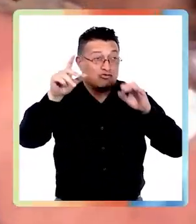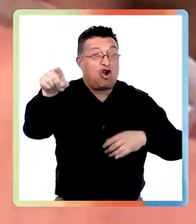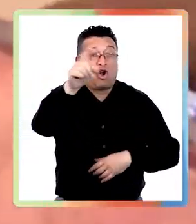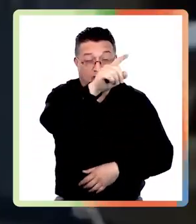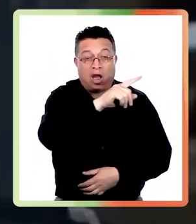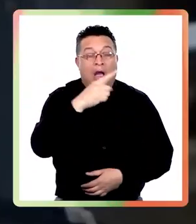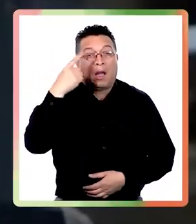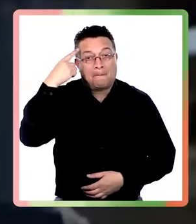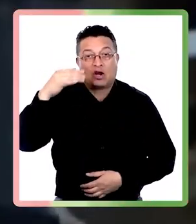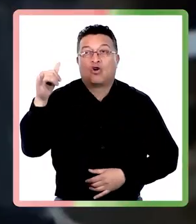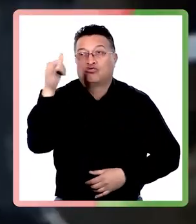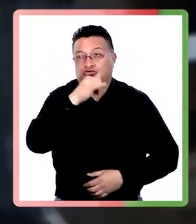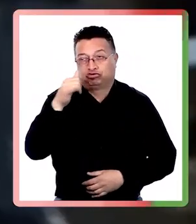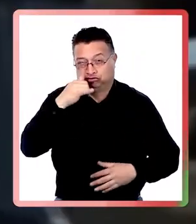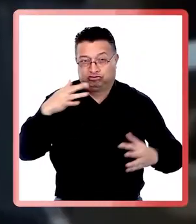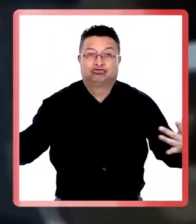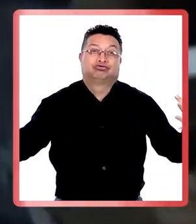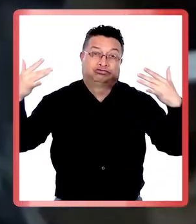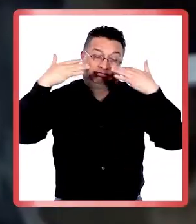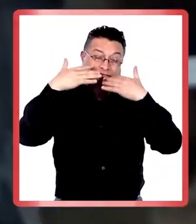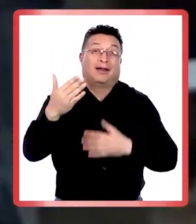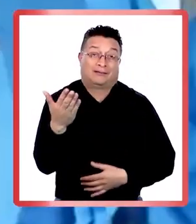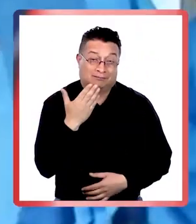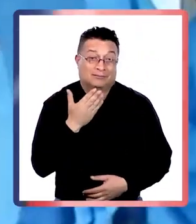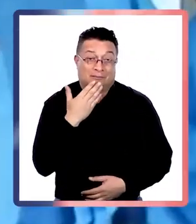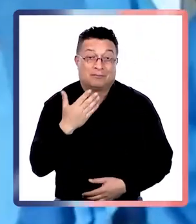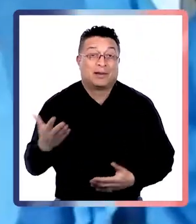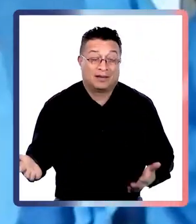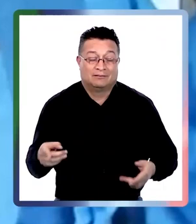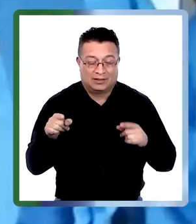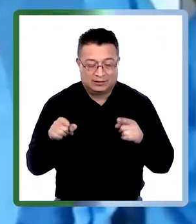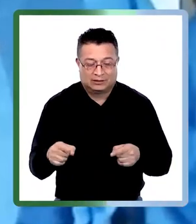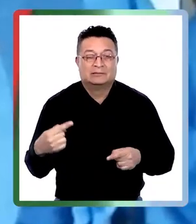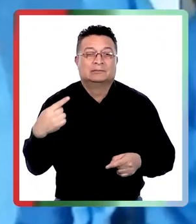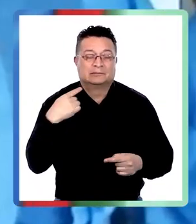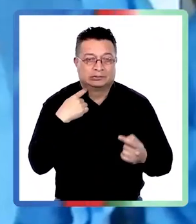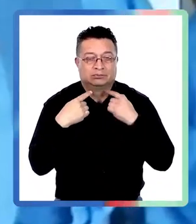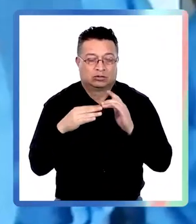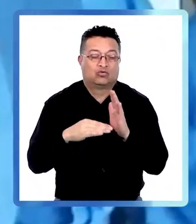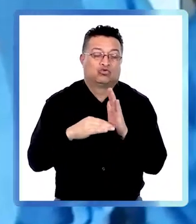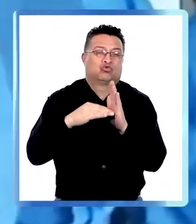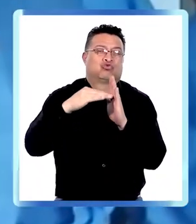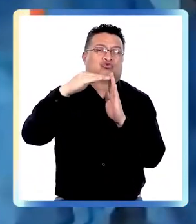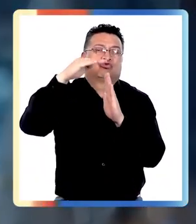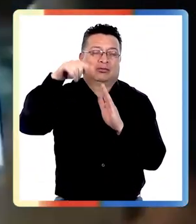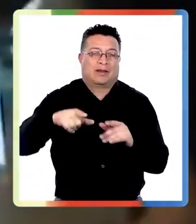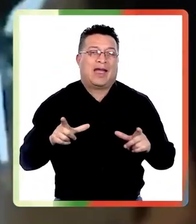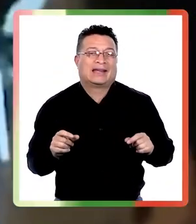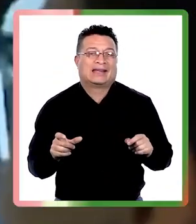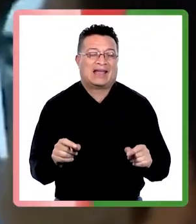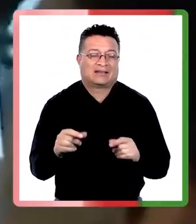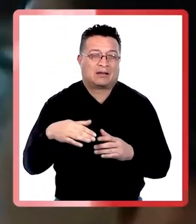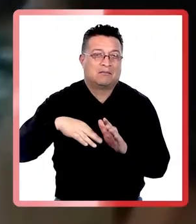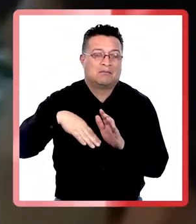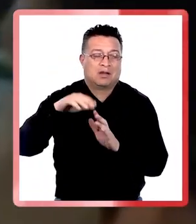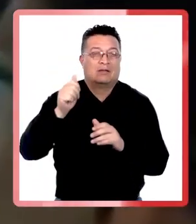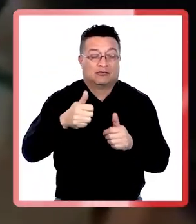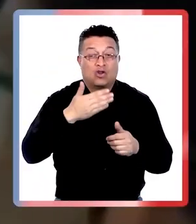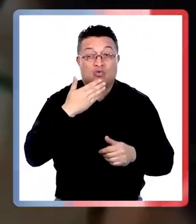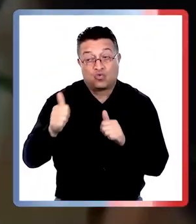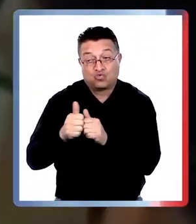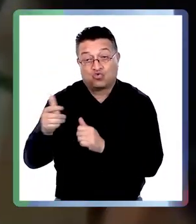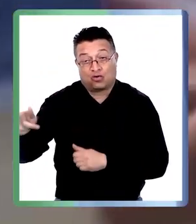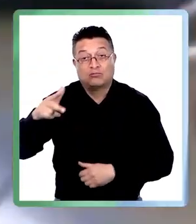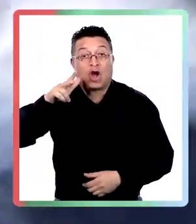una contaminación, y eso es lo que nos lleva a tener este alto índice de cáncer, liderando con Tocopilla. Se